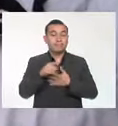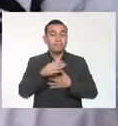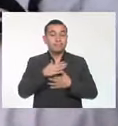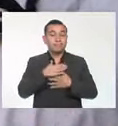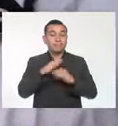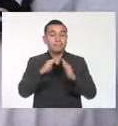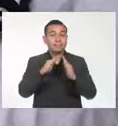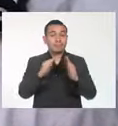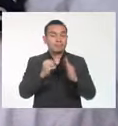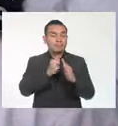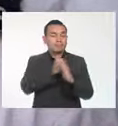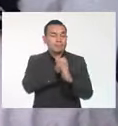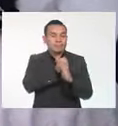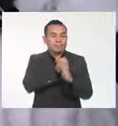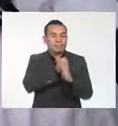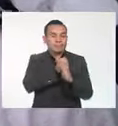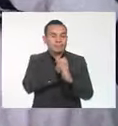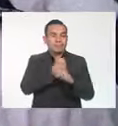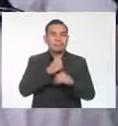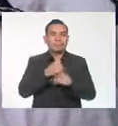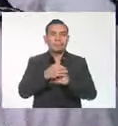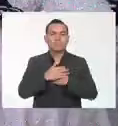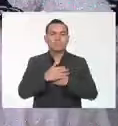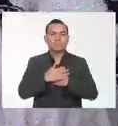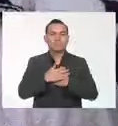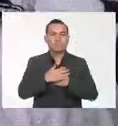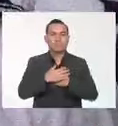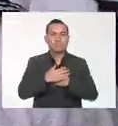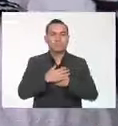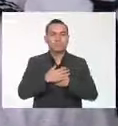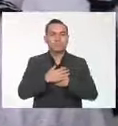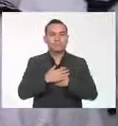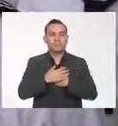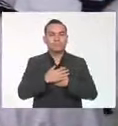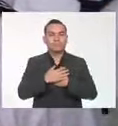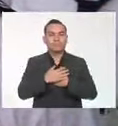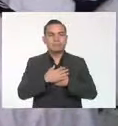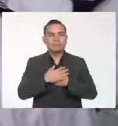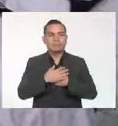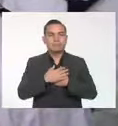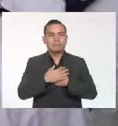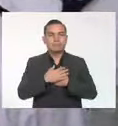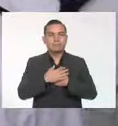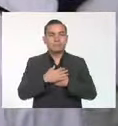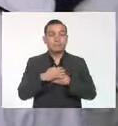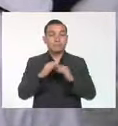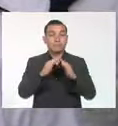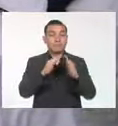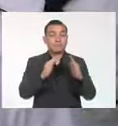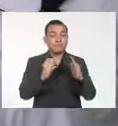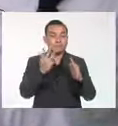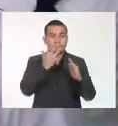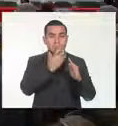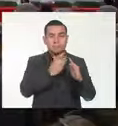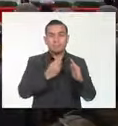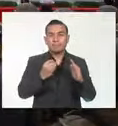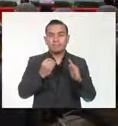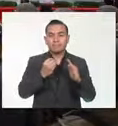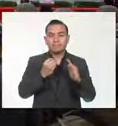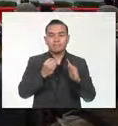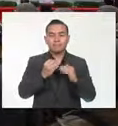tienes nuestros hogares queridos. Tú tienes nuestros hogares queridos. Fértiles